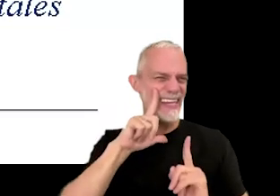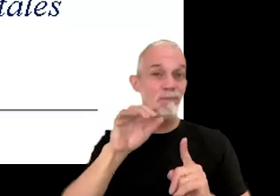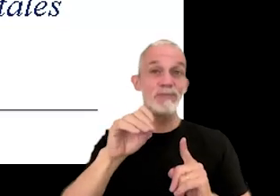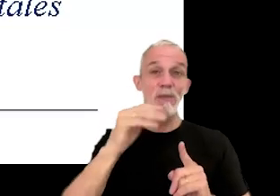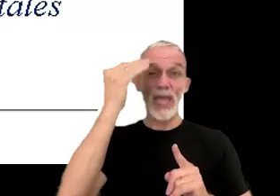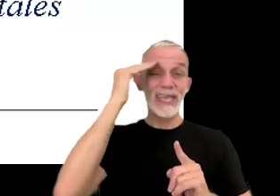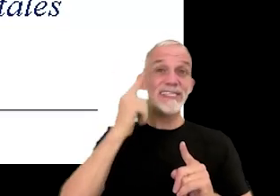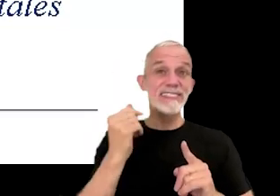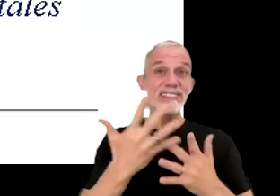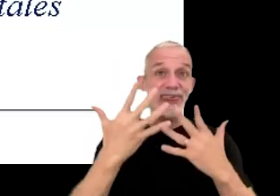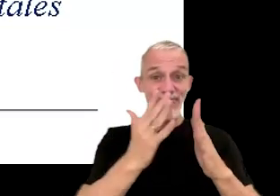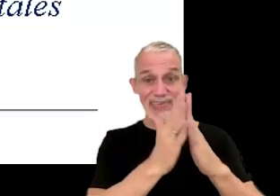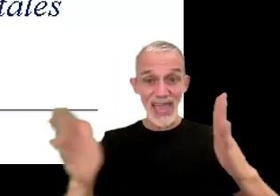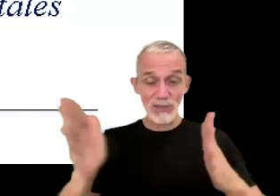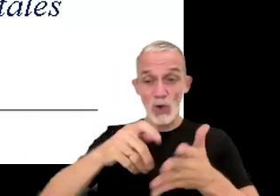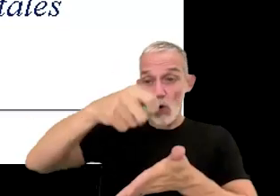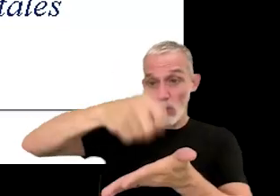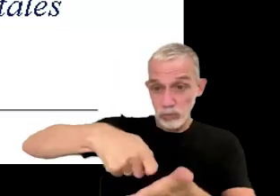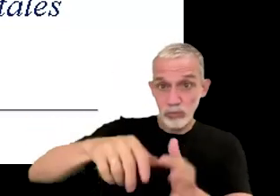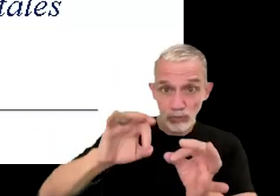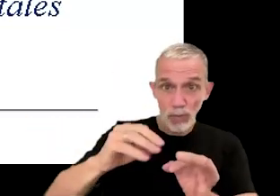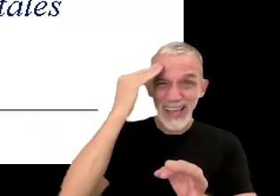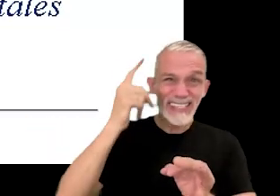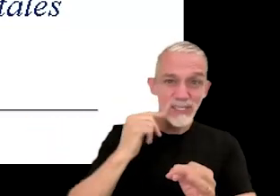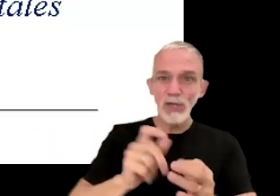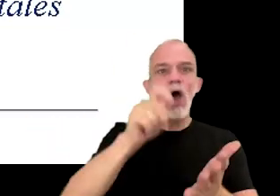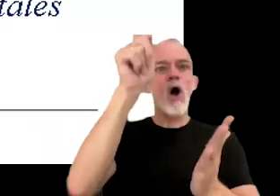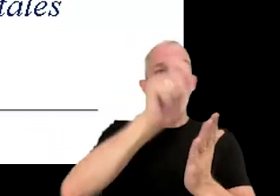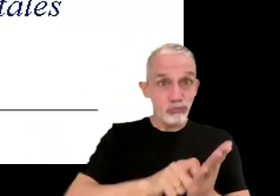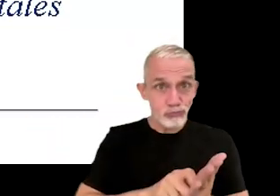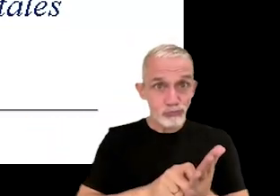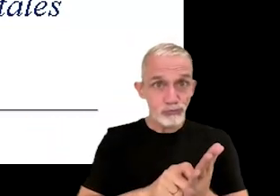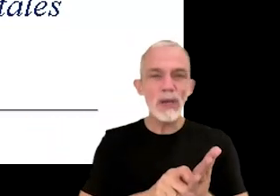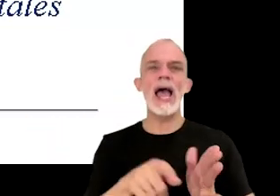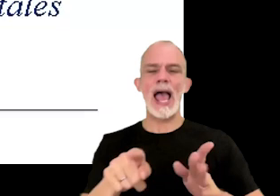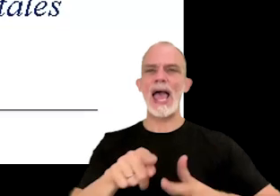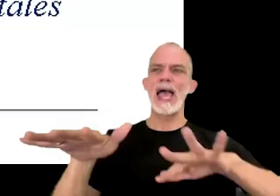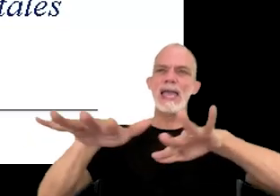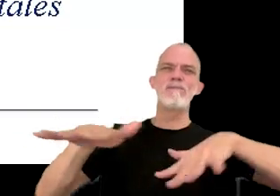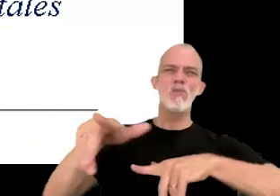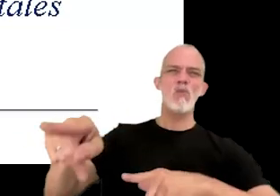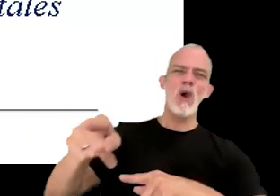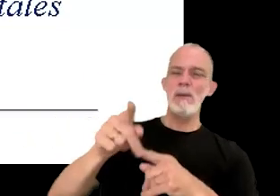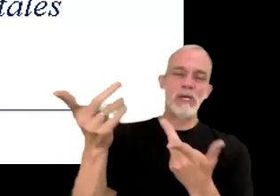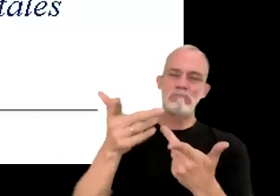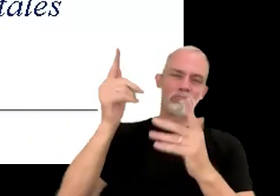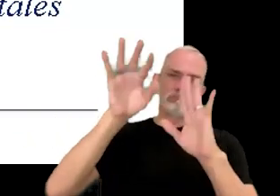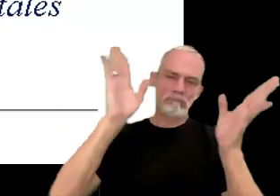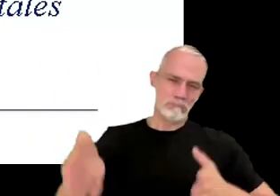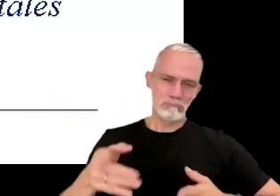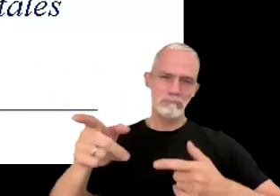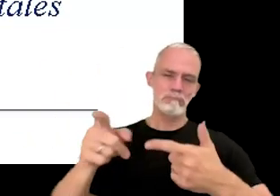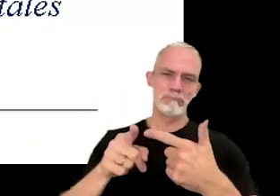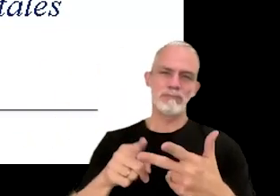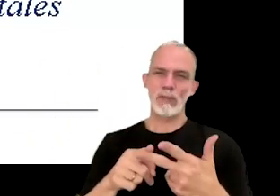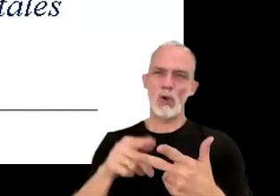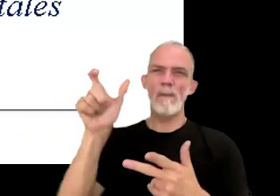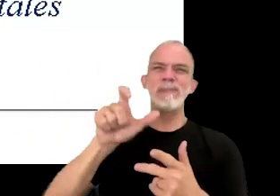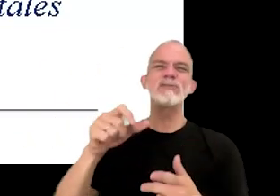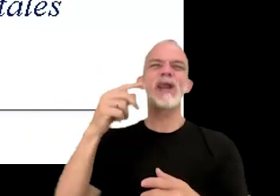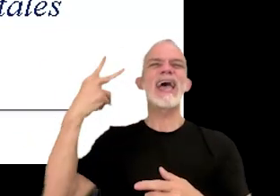días corridos de la celebración del contrato, ese inmueble que pertenezca a residentes del